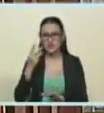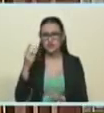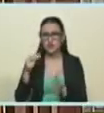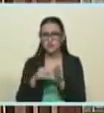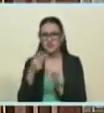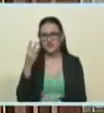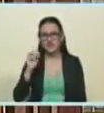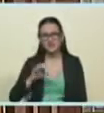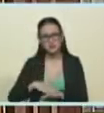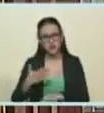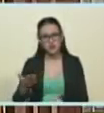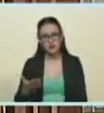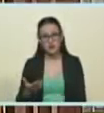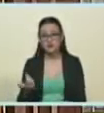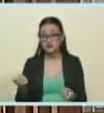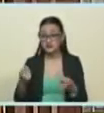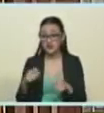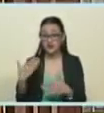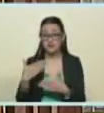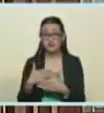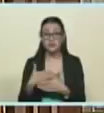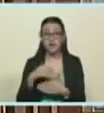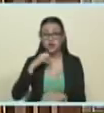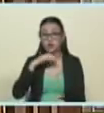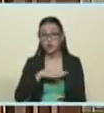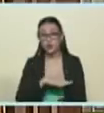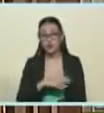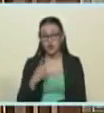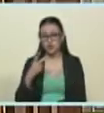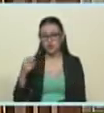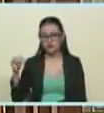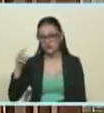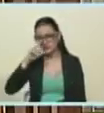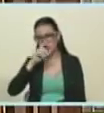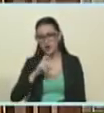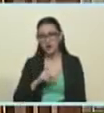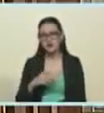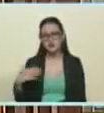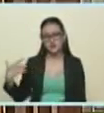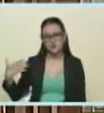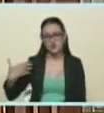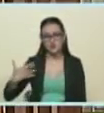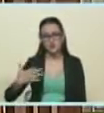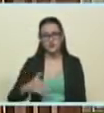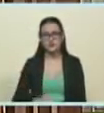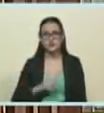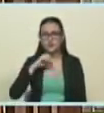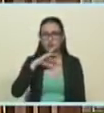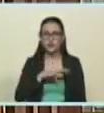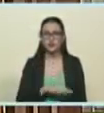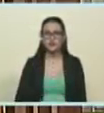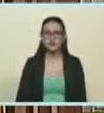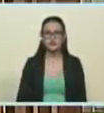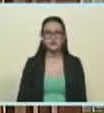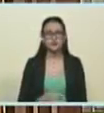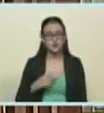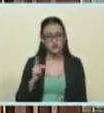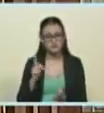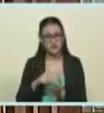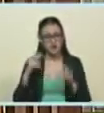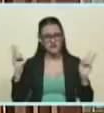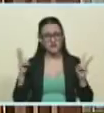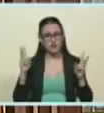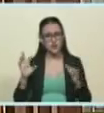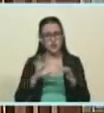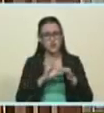2030 es el cierre de ciclo histórico, 200 años de la traición, y debemos llegar nosotros victoriosos,